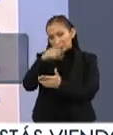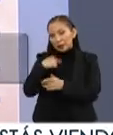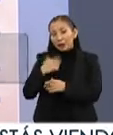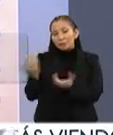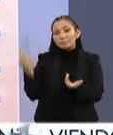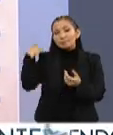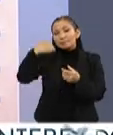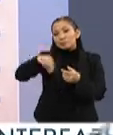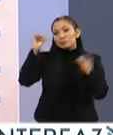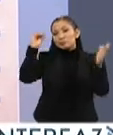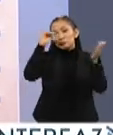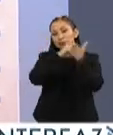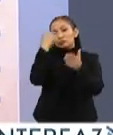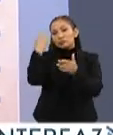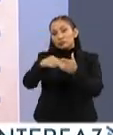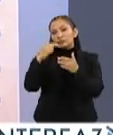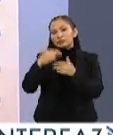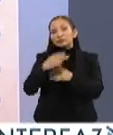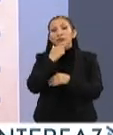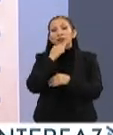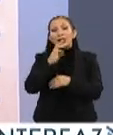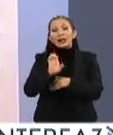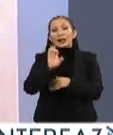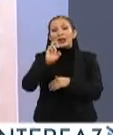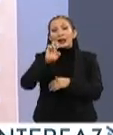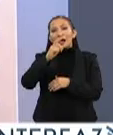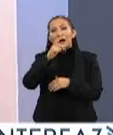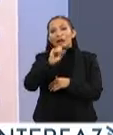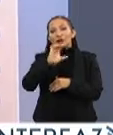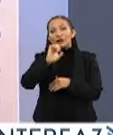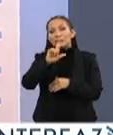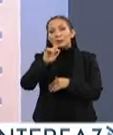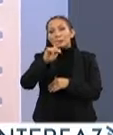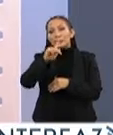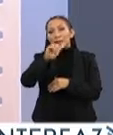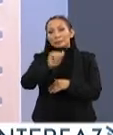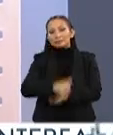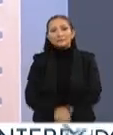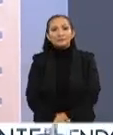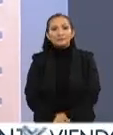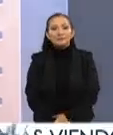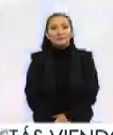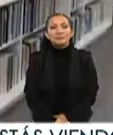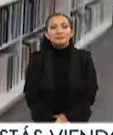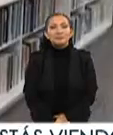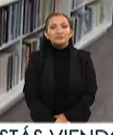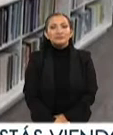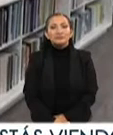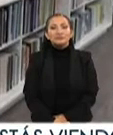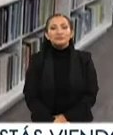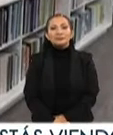del escritor, poeta y político chiapaneco Heraclio Cepeda. Vamos a ver.